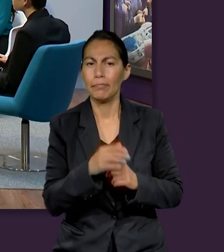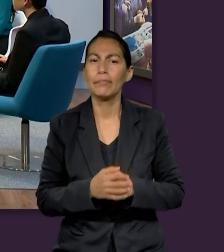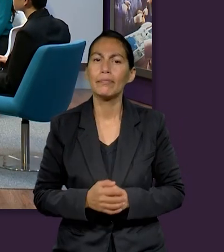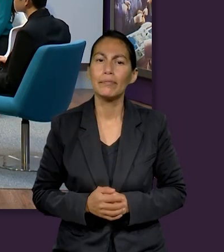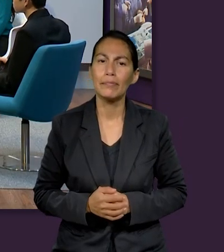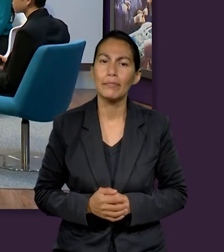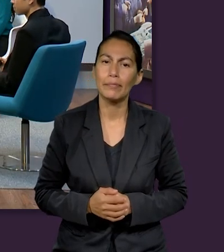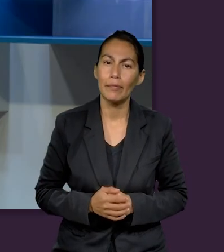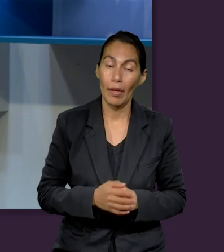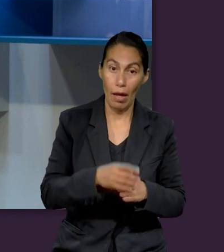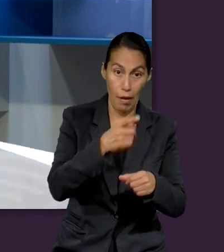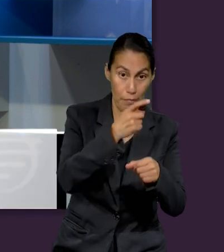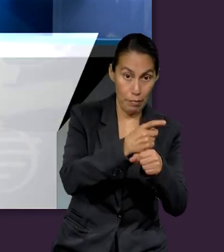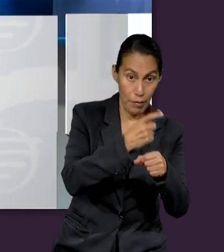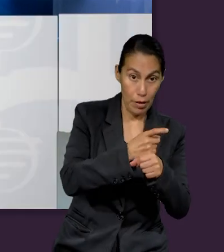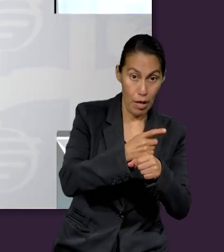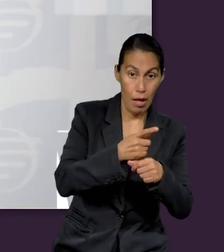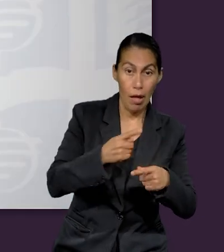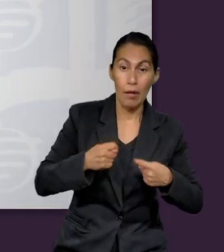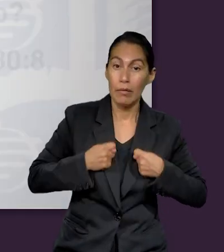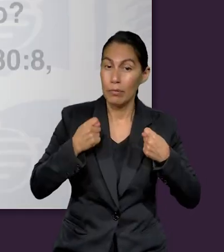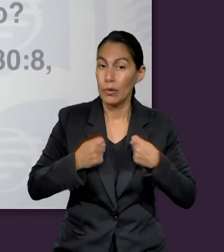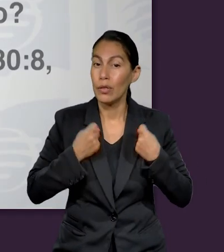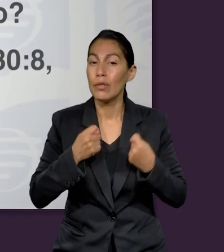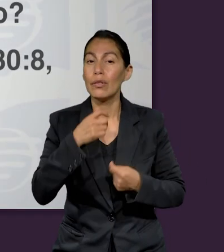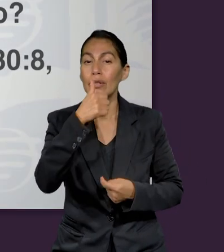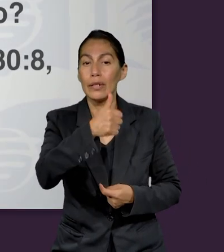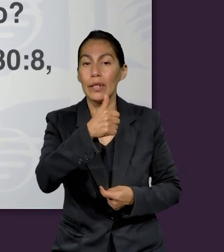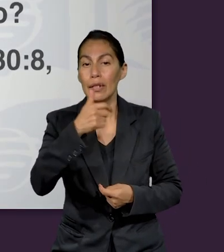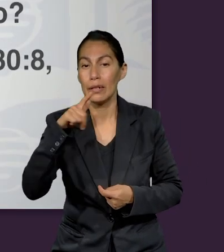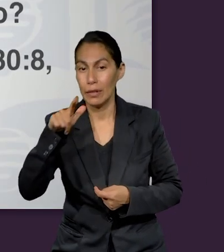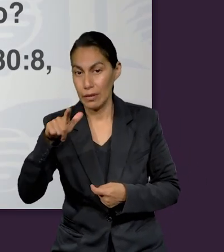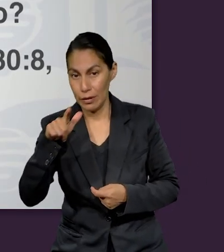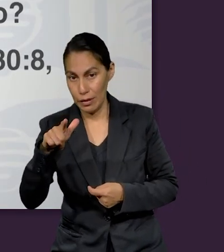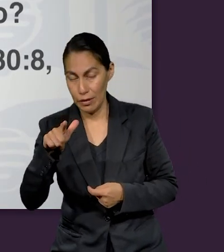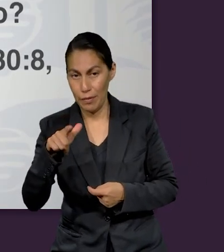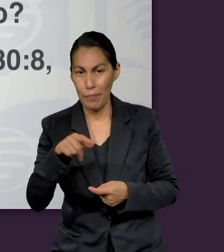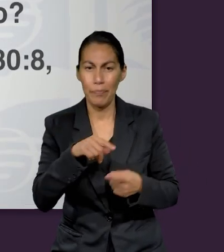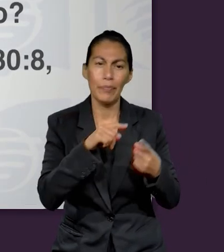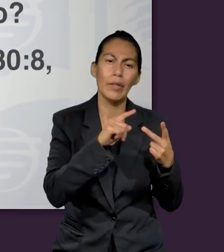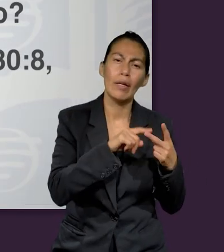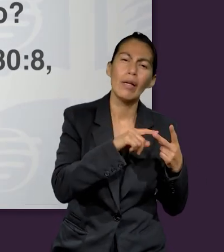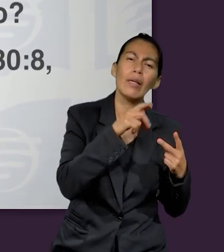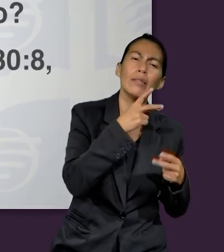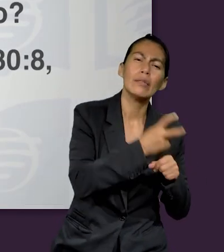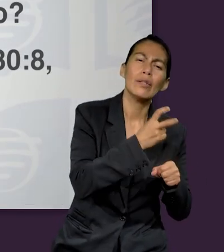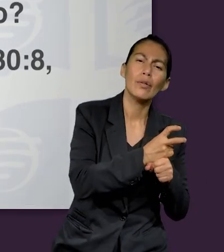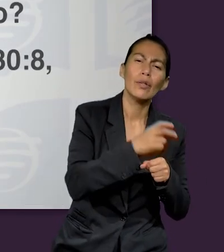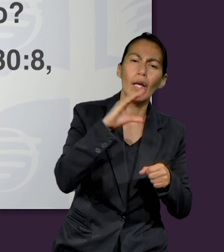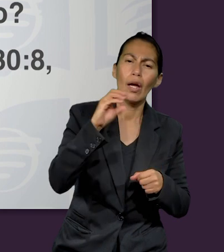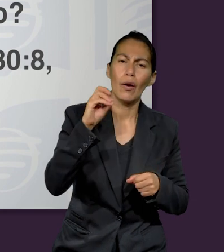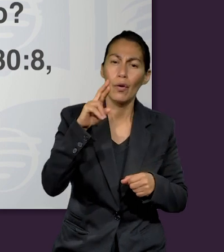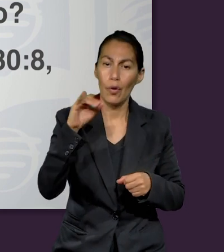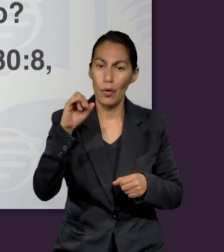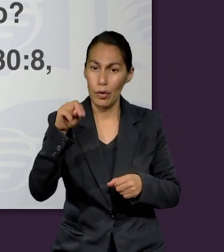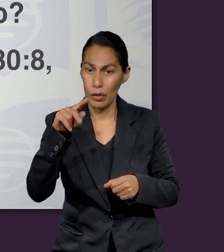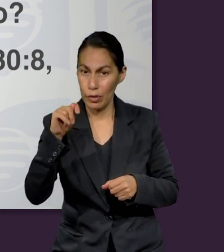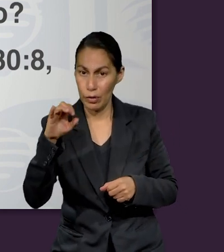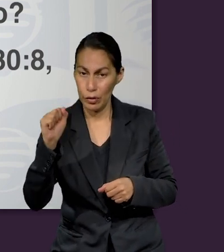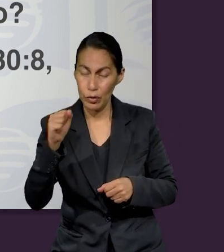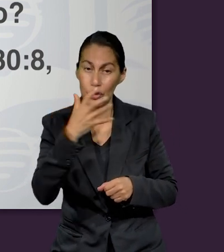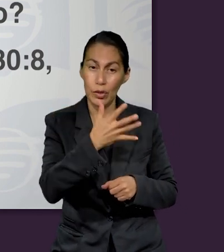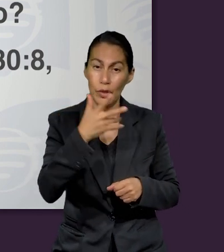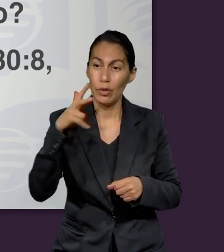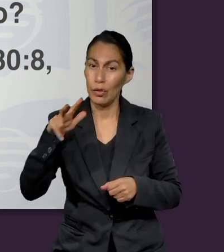pregunta del experto y La pregunta sería qué principio podremos extraer de los siguientes pasajes